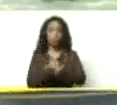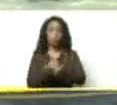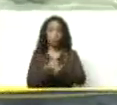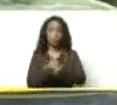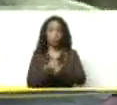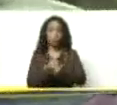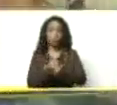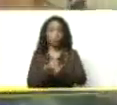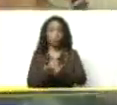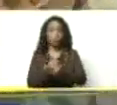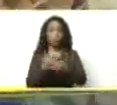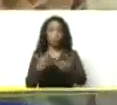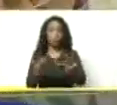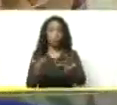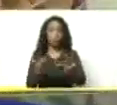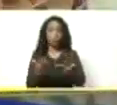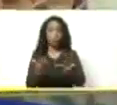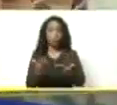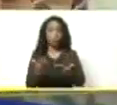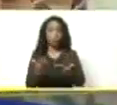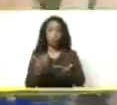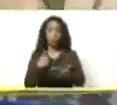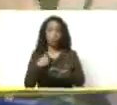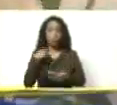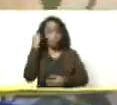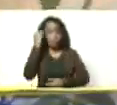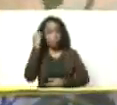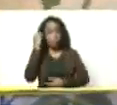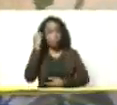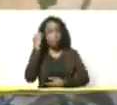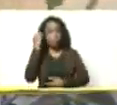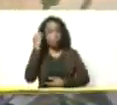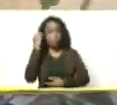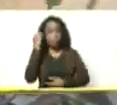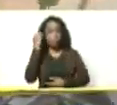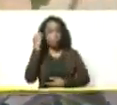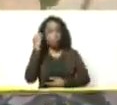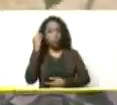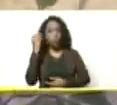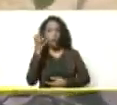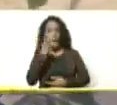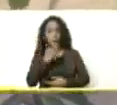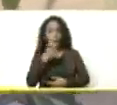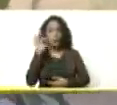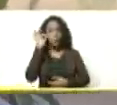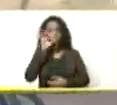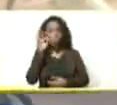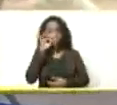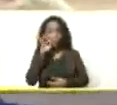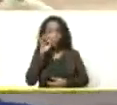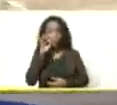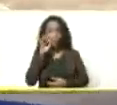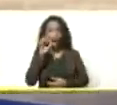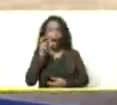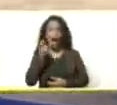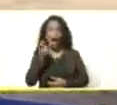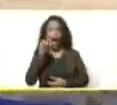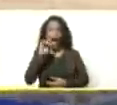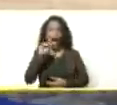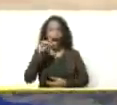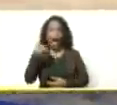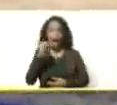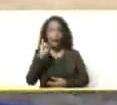de se merecieron solanas ya pimentón tomate ají dulce berenjena